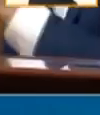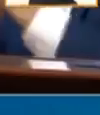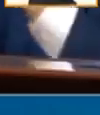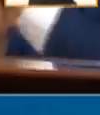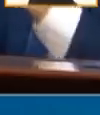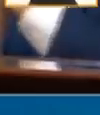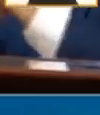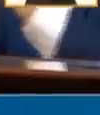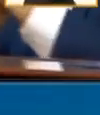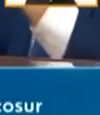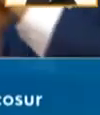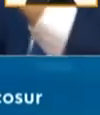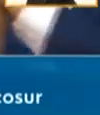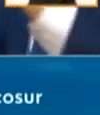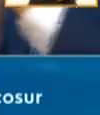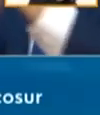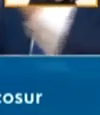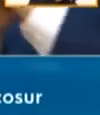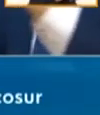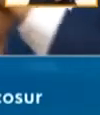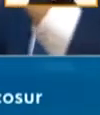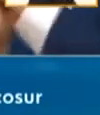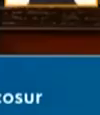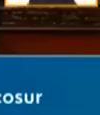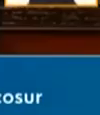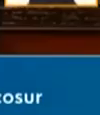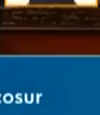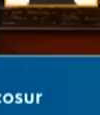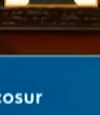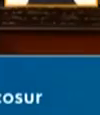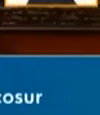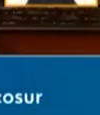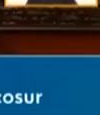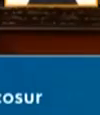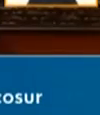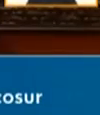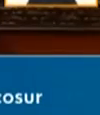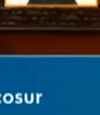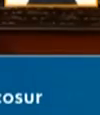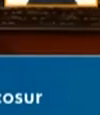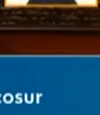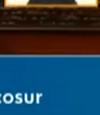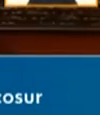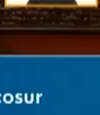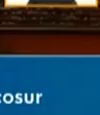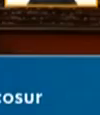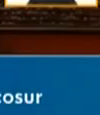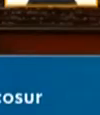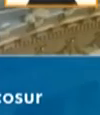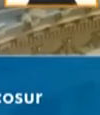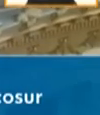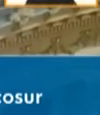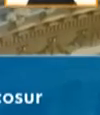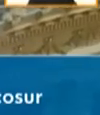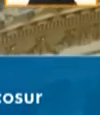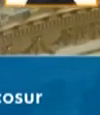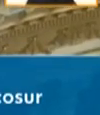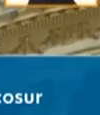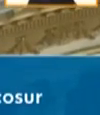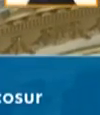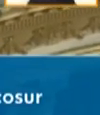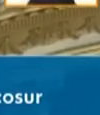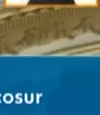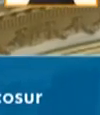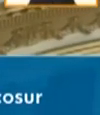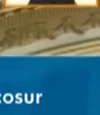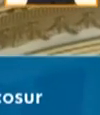mundo. Alusión velada al escándalo de la criptomoneda que promocionó, y Milei volvió a amenazar con sacar a Argentina del Mercosur.